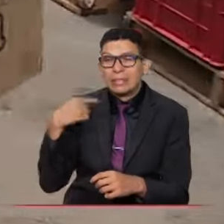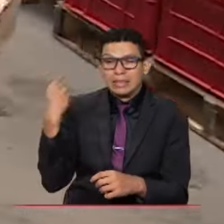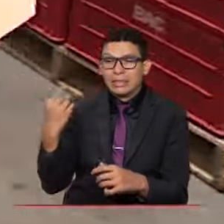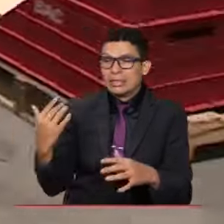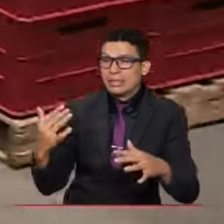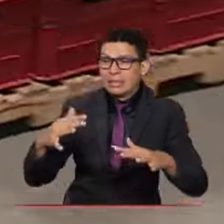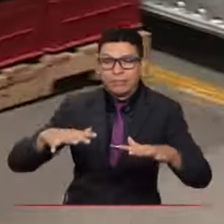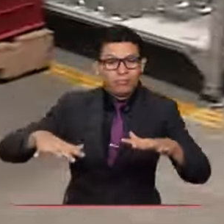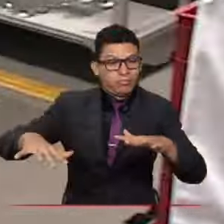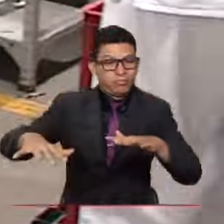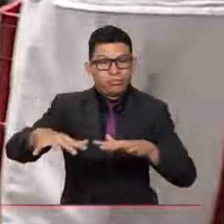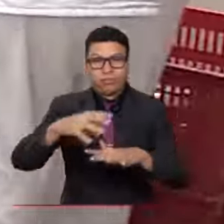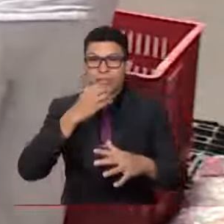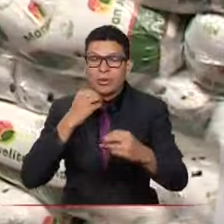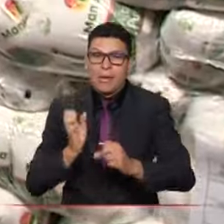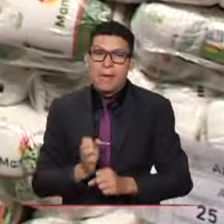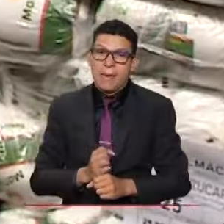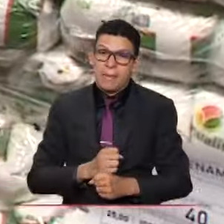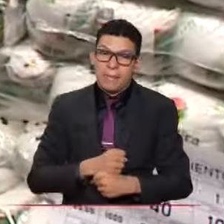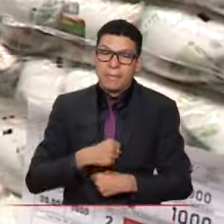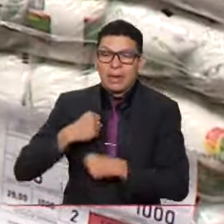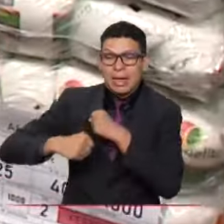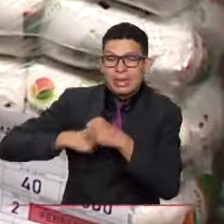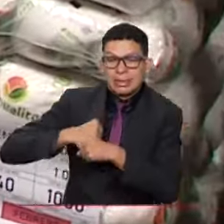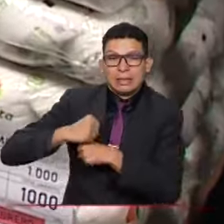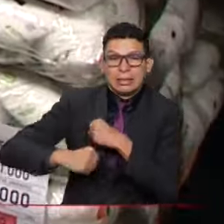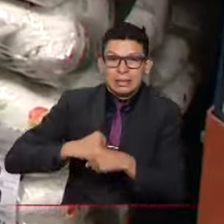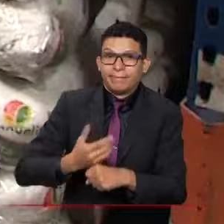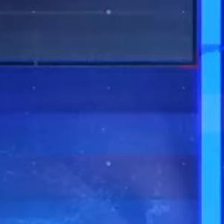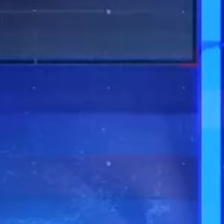años han afectado a Colombia y el mundo, el hambre.